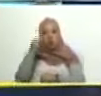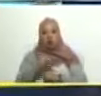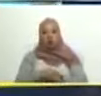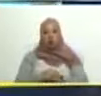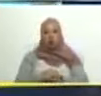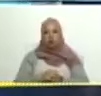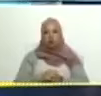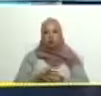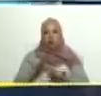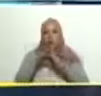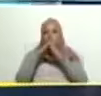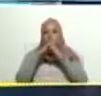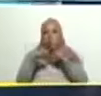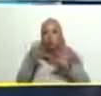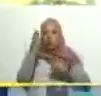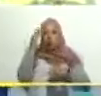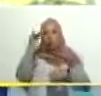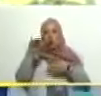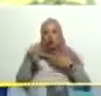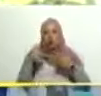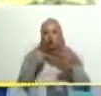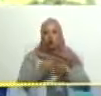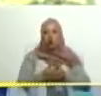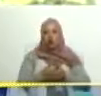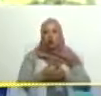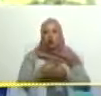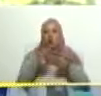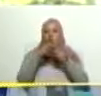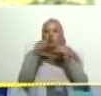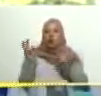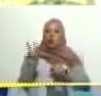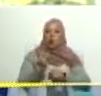Con Dios todo. Con Dios todo.